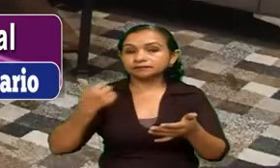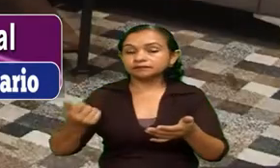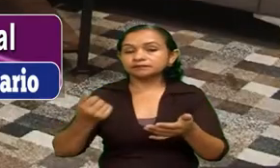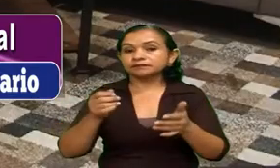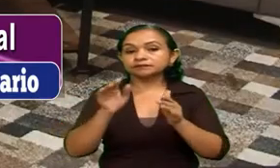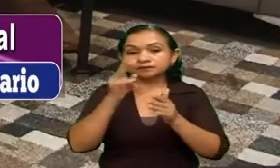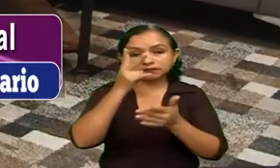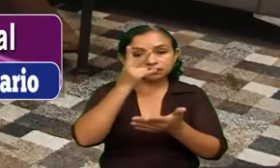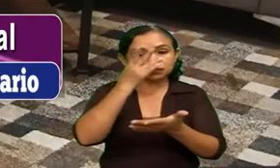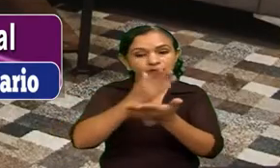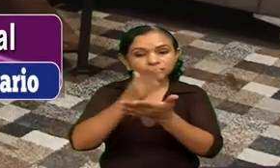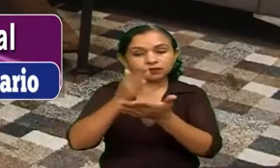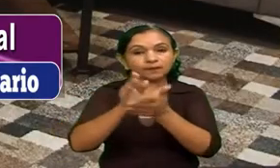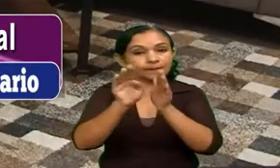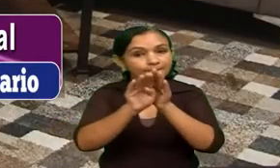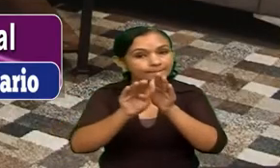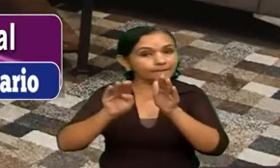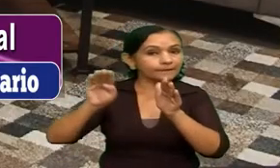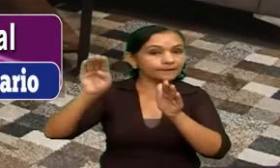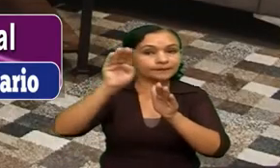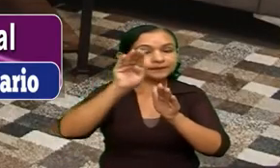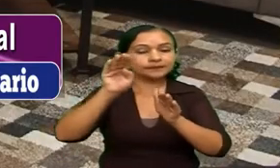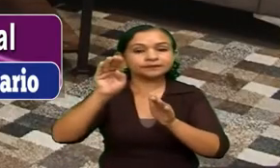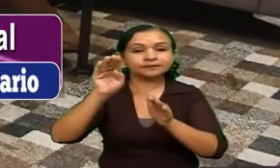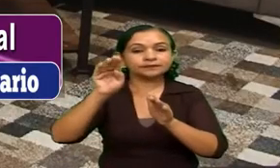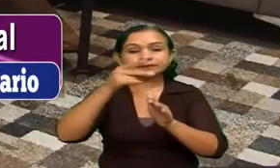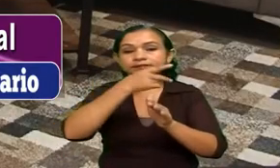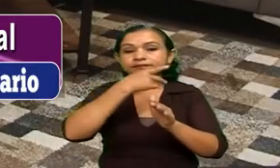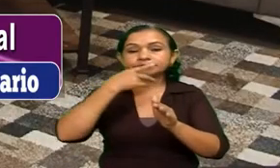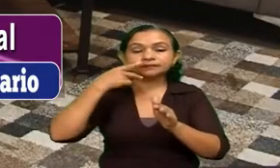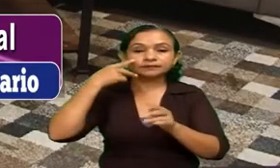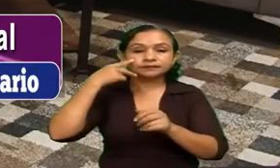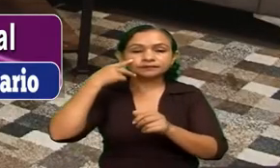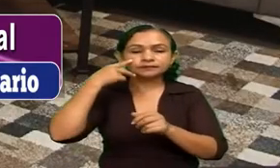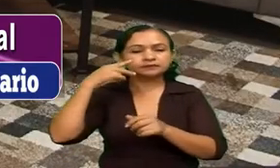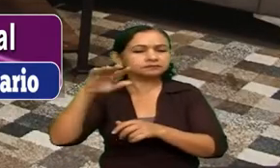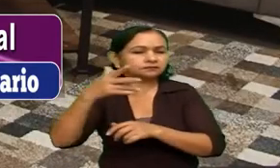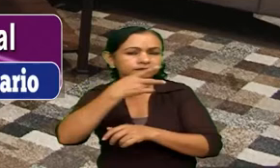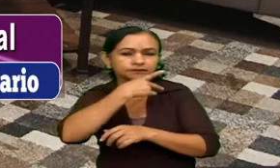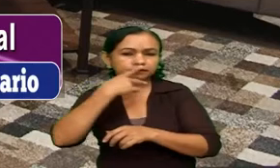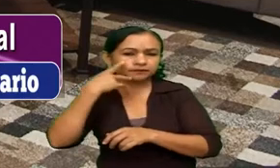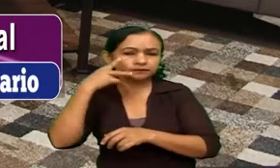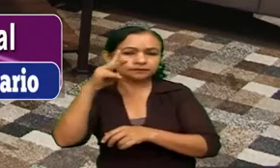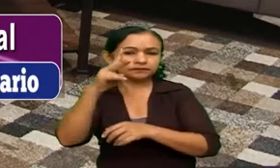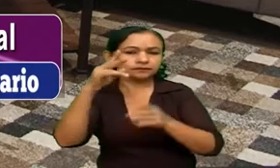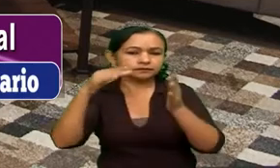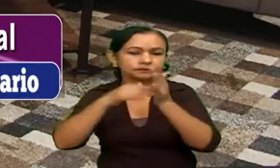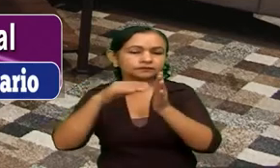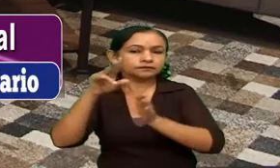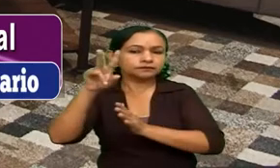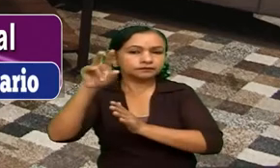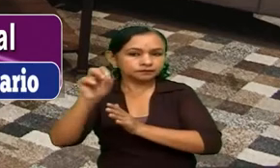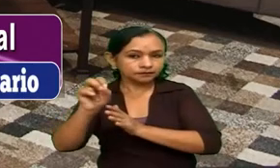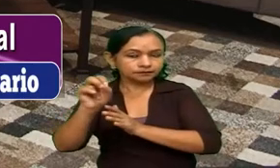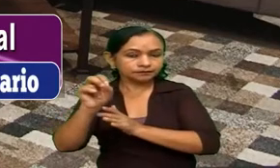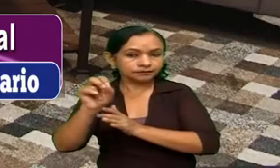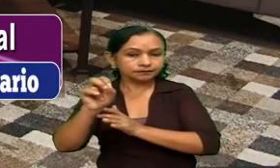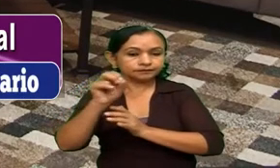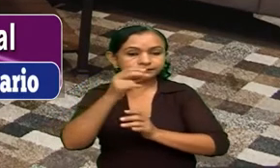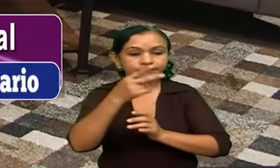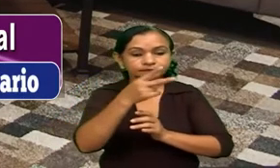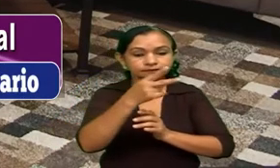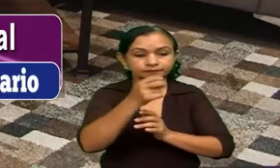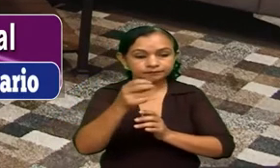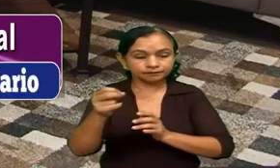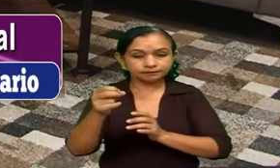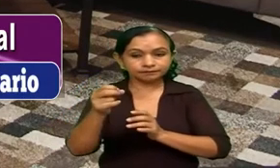doble. La vamos a tener para junio del próximo año. ¿Qué va a significar? Pasar de esos 200 a